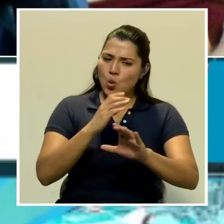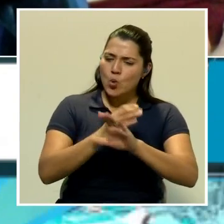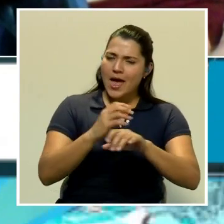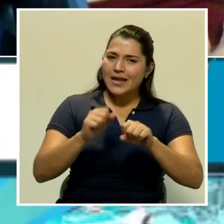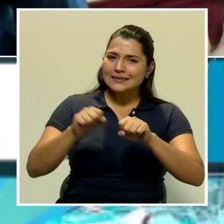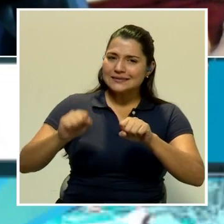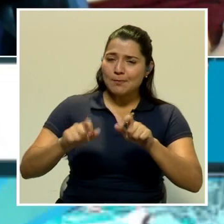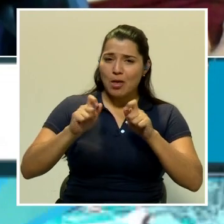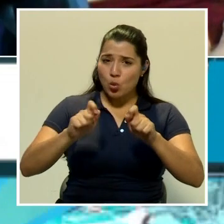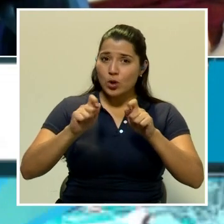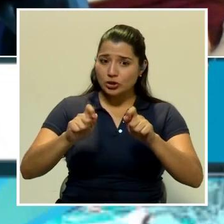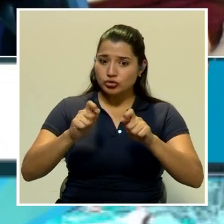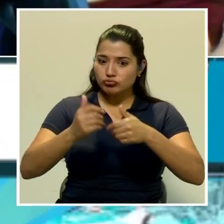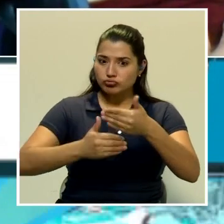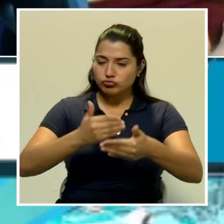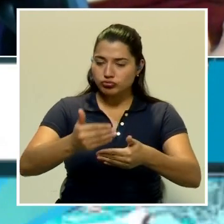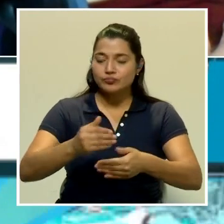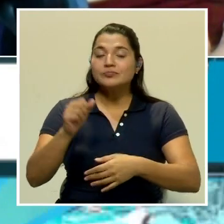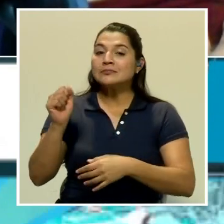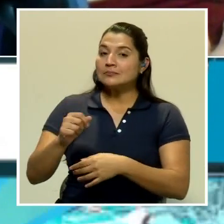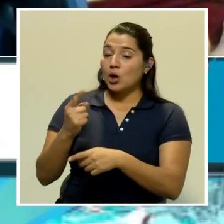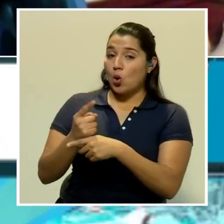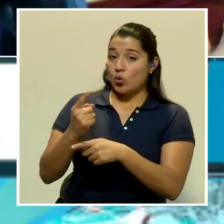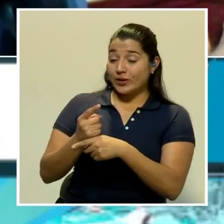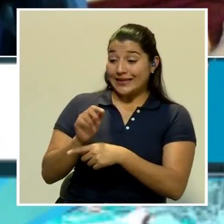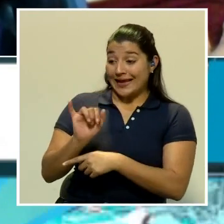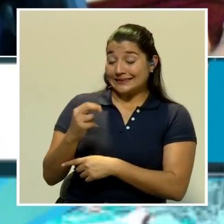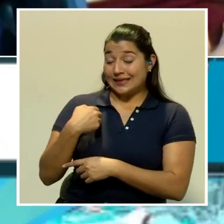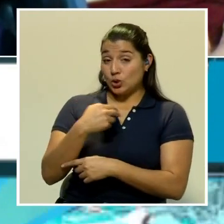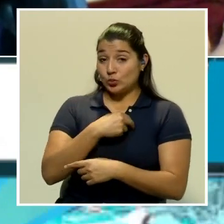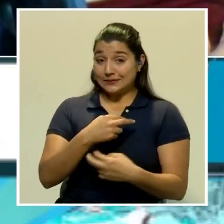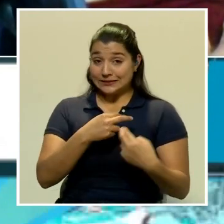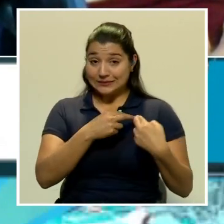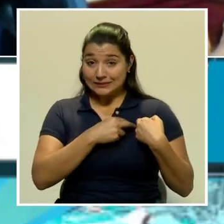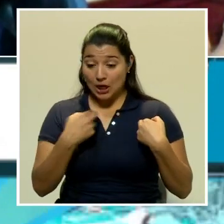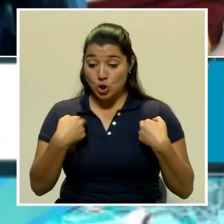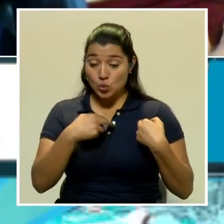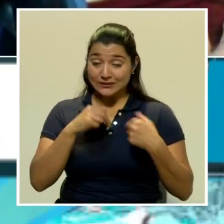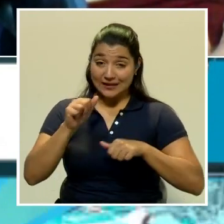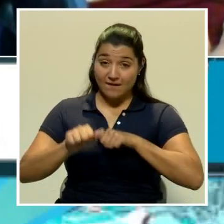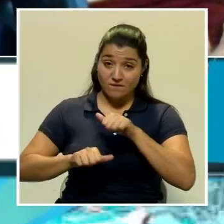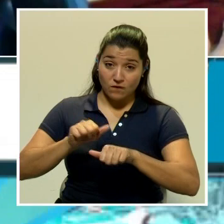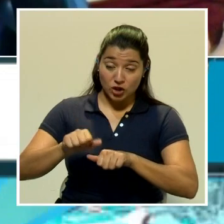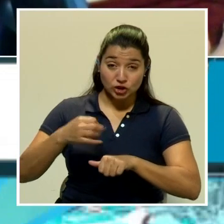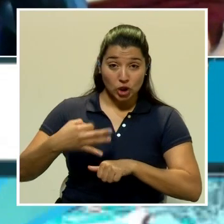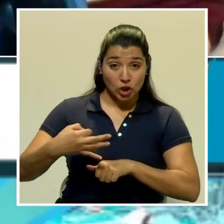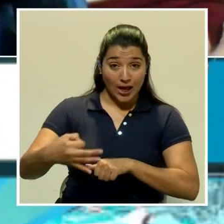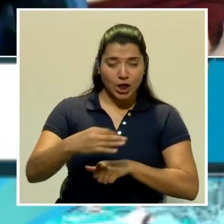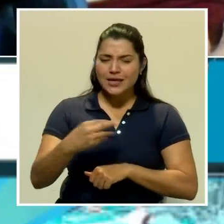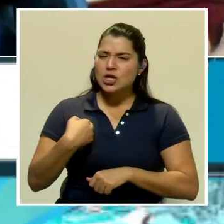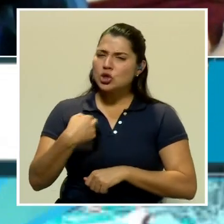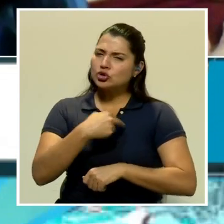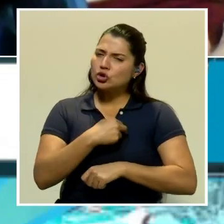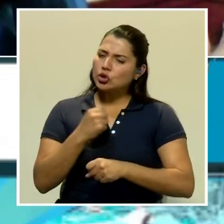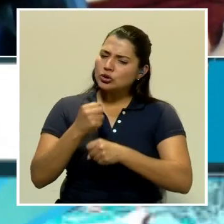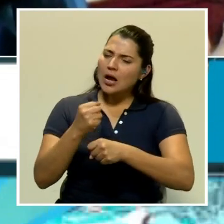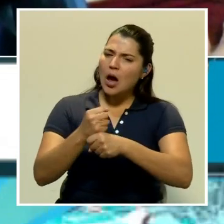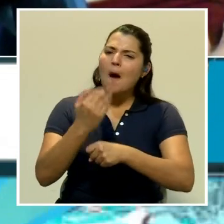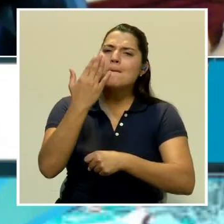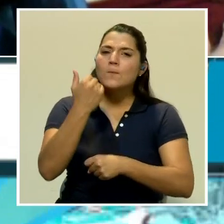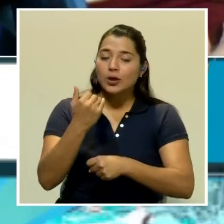marcha, ministra. Así es, don Ernesto, y esa es nuestra tarea, nuestro esfuerzo diario, y estamos trabajando porque la